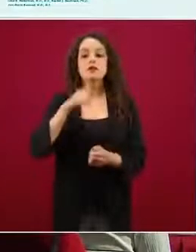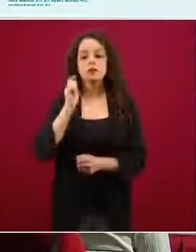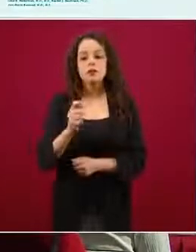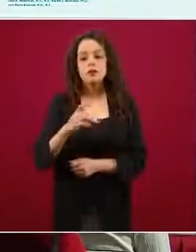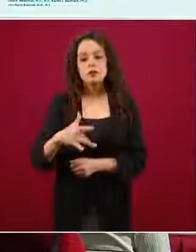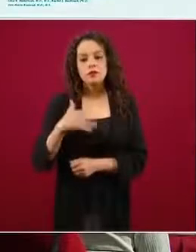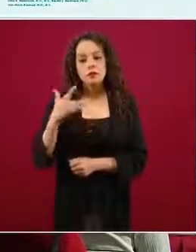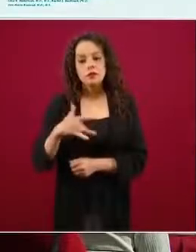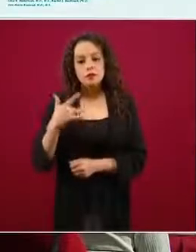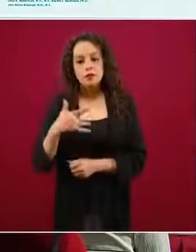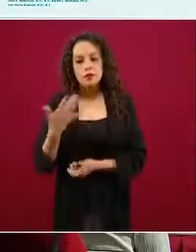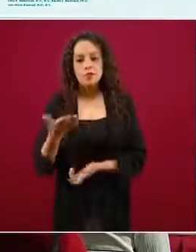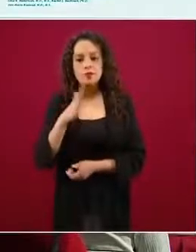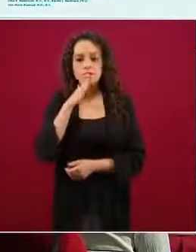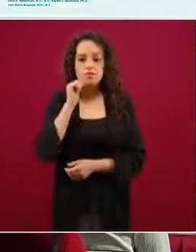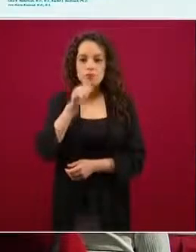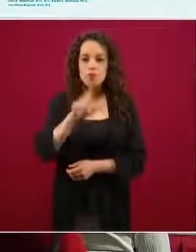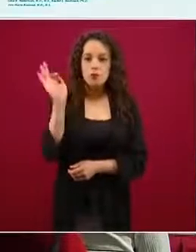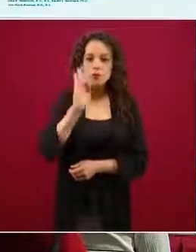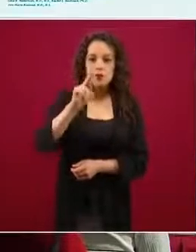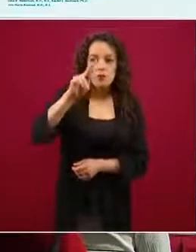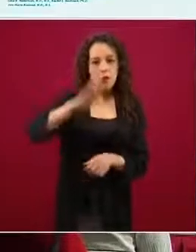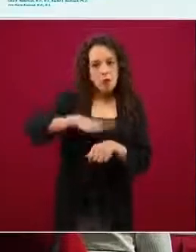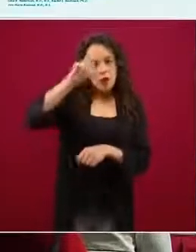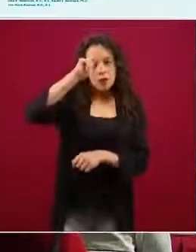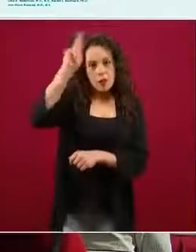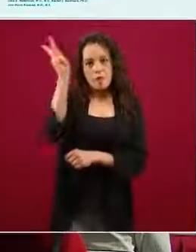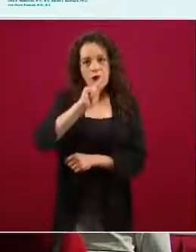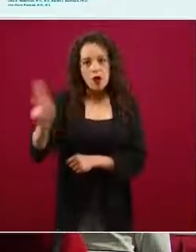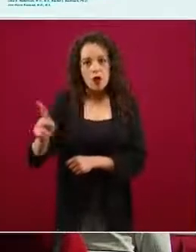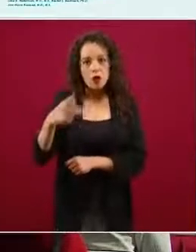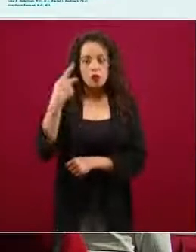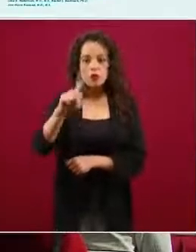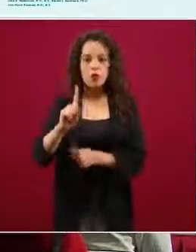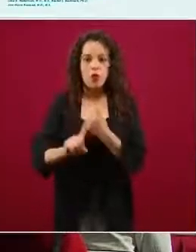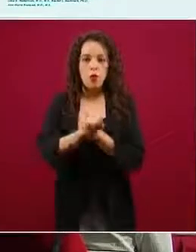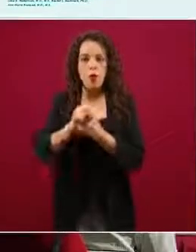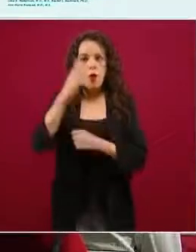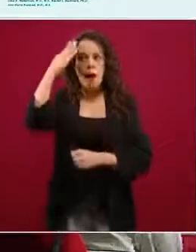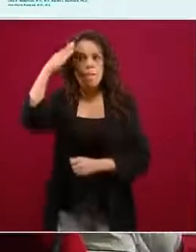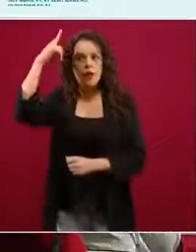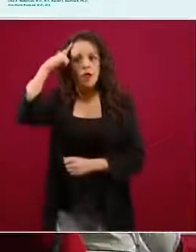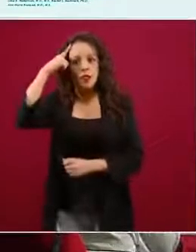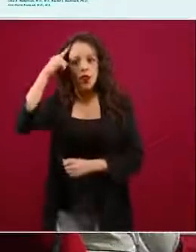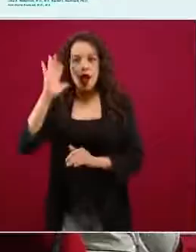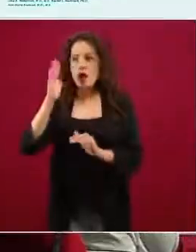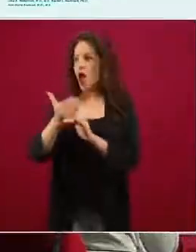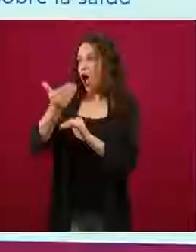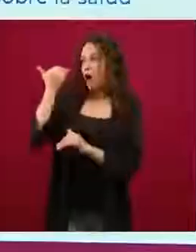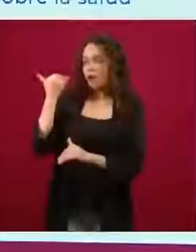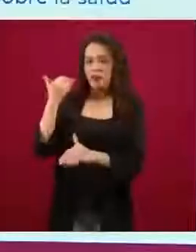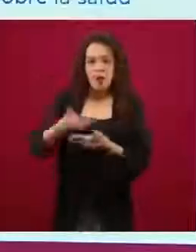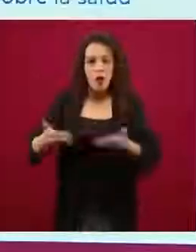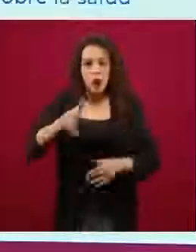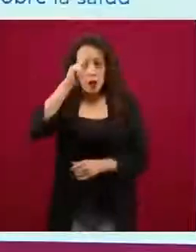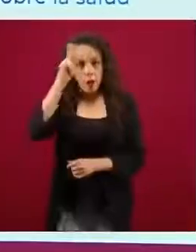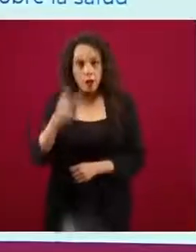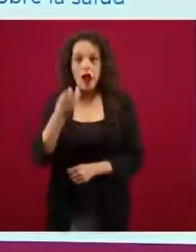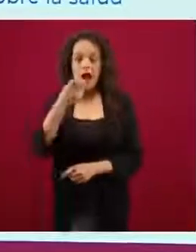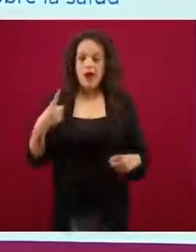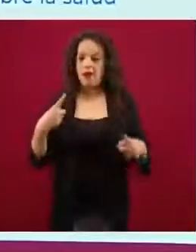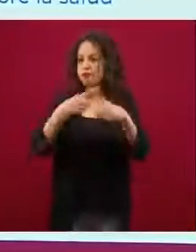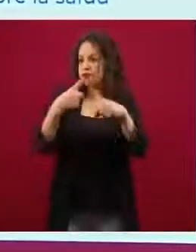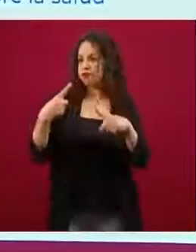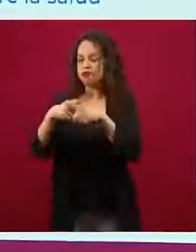puedan empeorar la situación mental en la que estaban, cause un mayor conflicto para ellos y